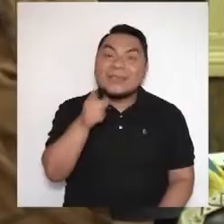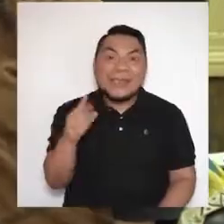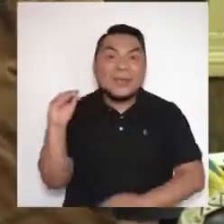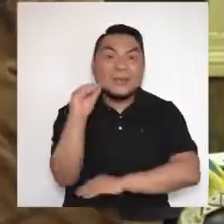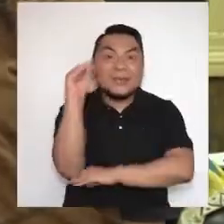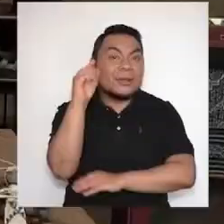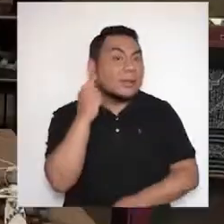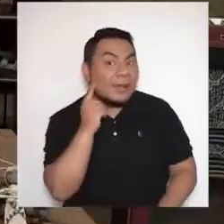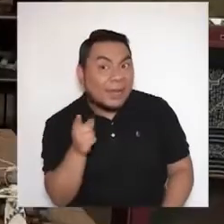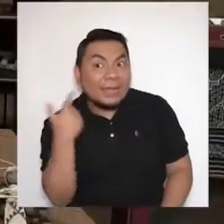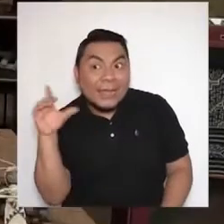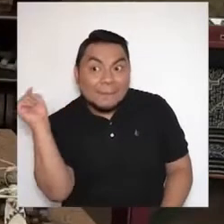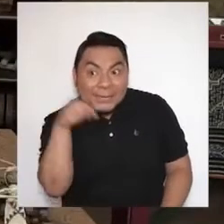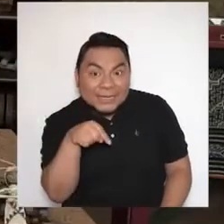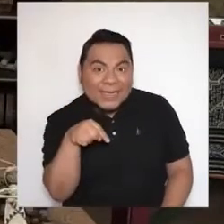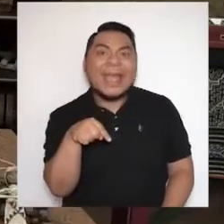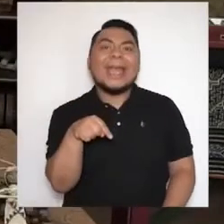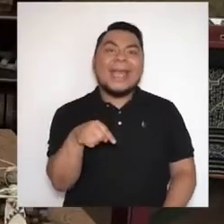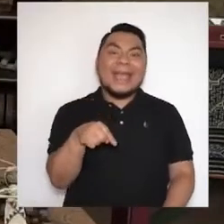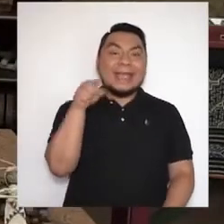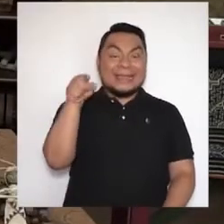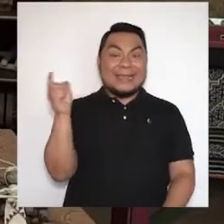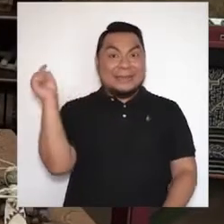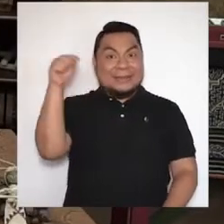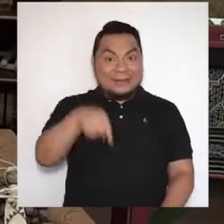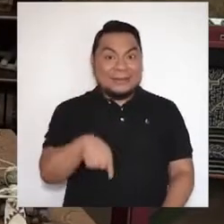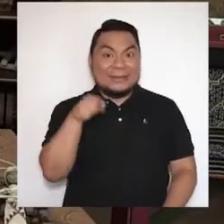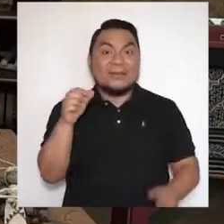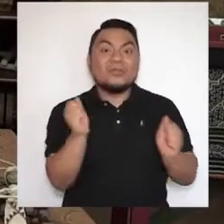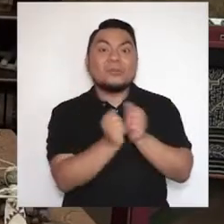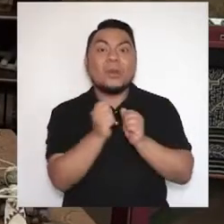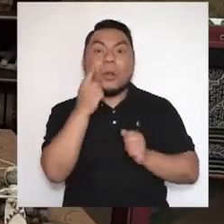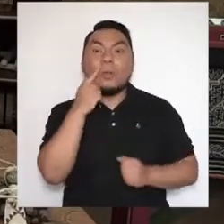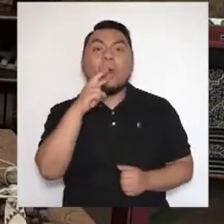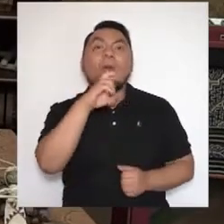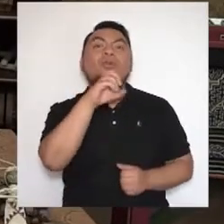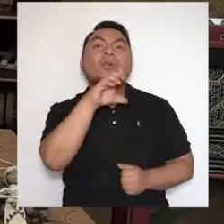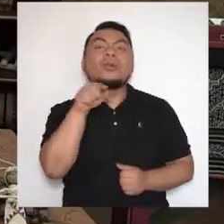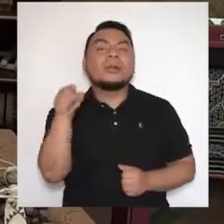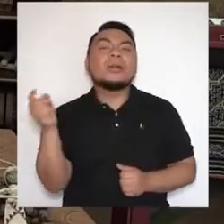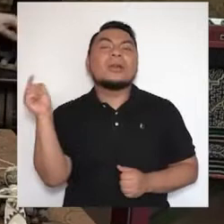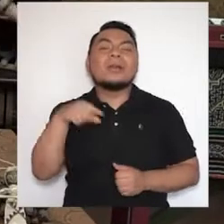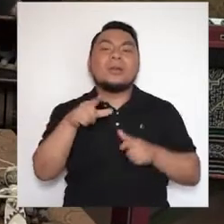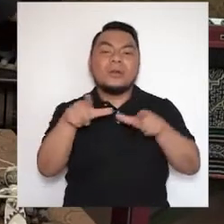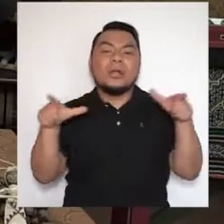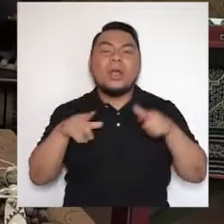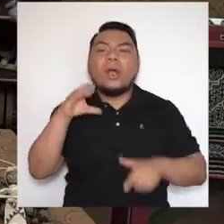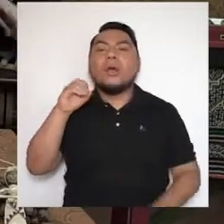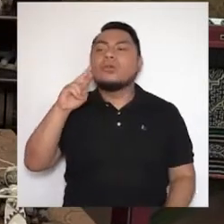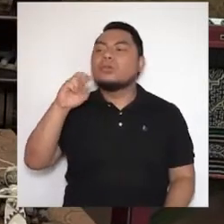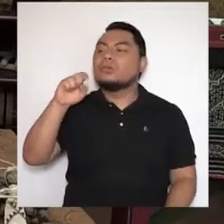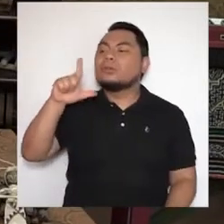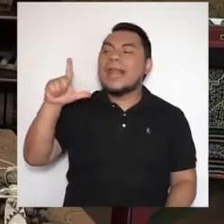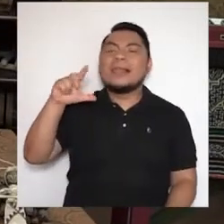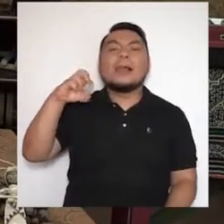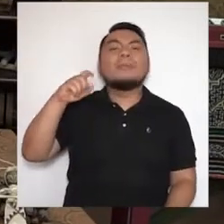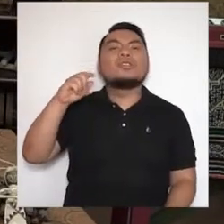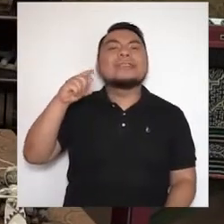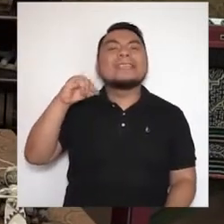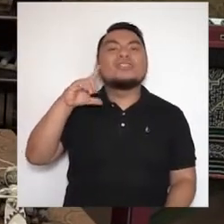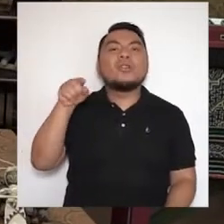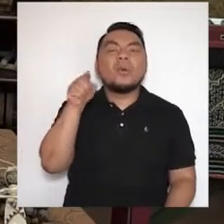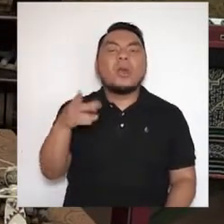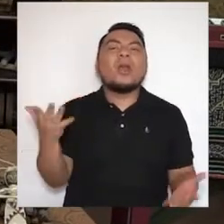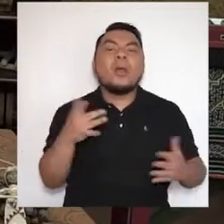¿Qué? ¿Que ya vino? ¡Oh! Dice que ha venido Cochirrono. Él viene desde Coronel Portillo y de